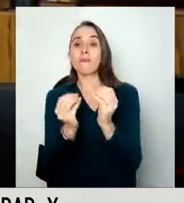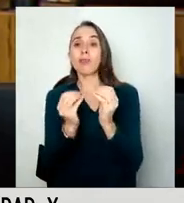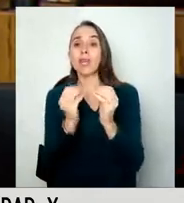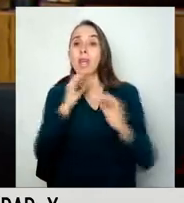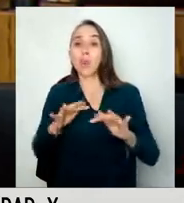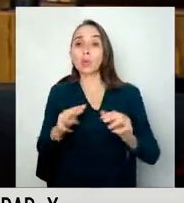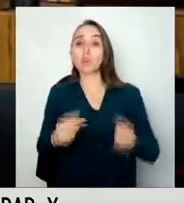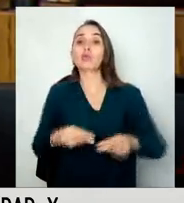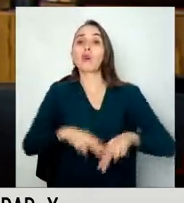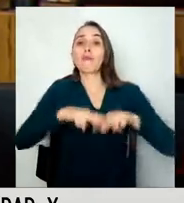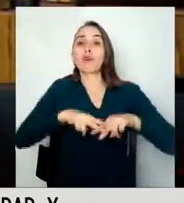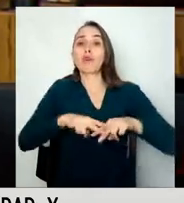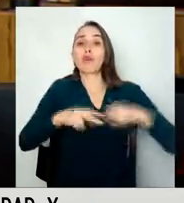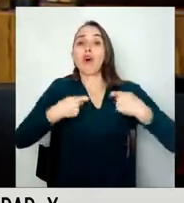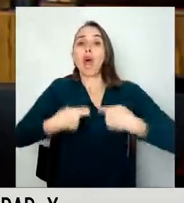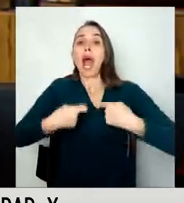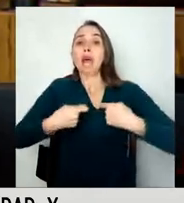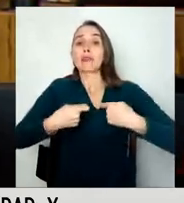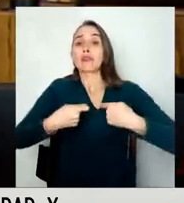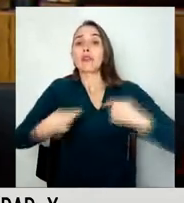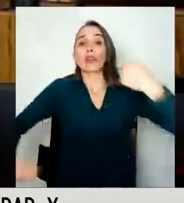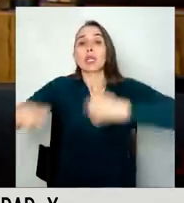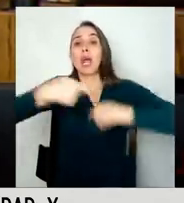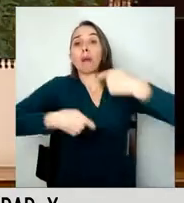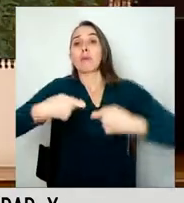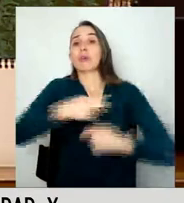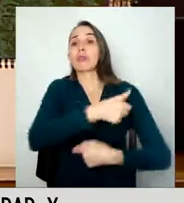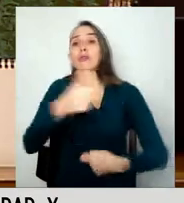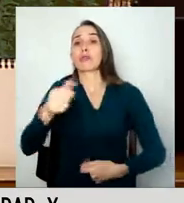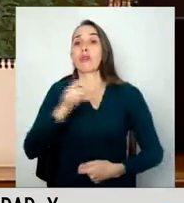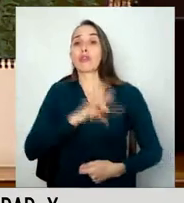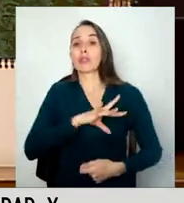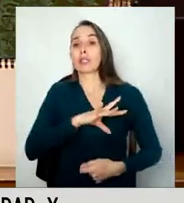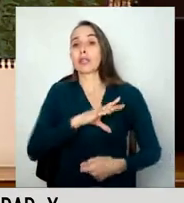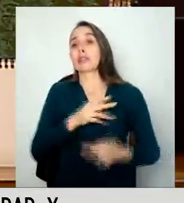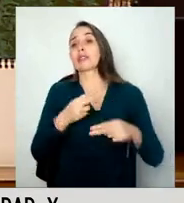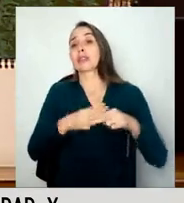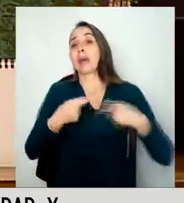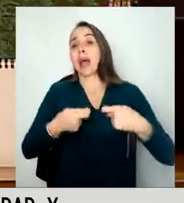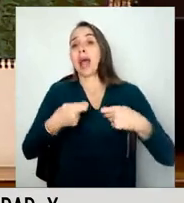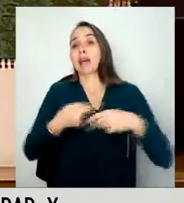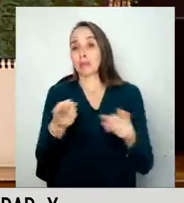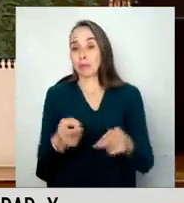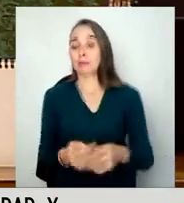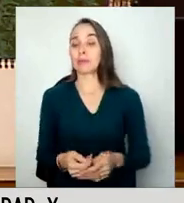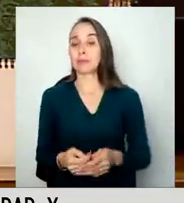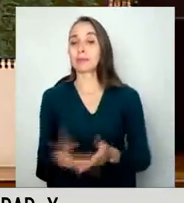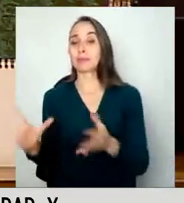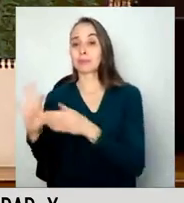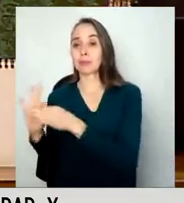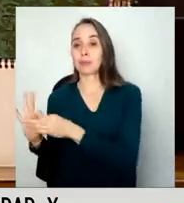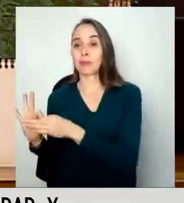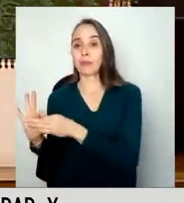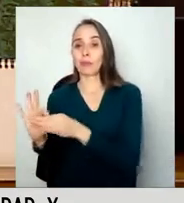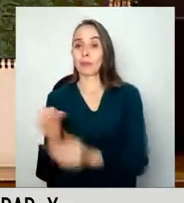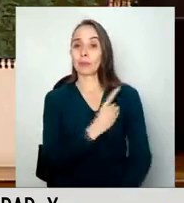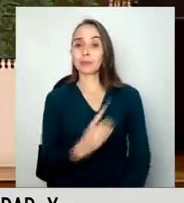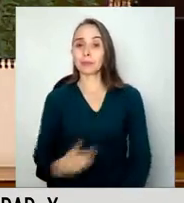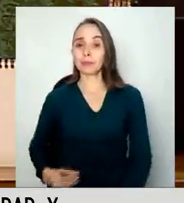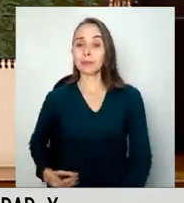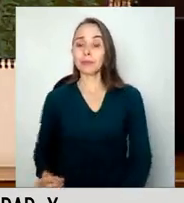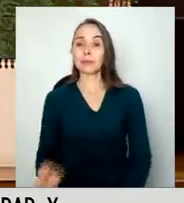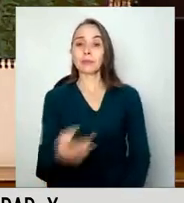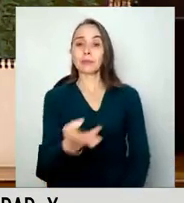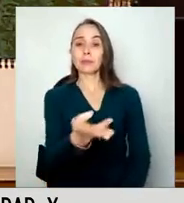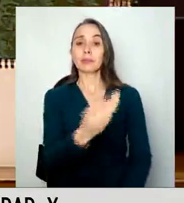de todas y todos los chilenos Muchas gracias presidente Gracias diputado a continuación le otorgó la palabra al